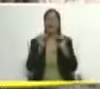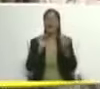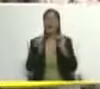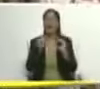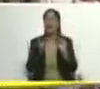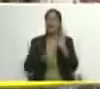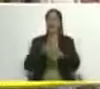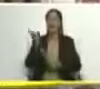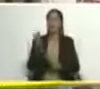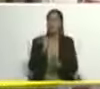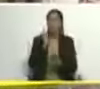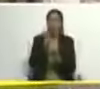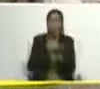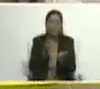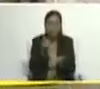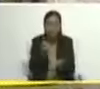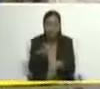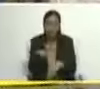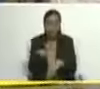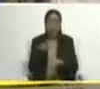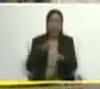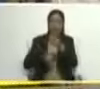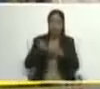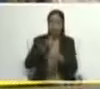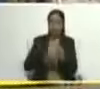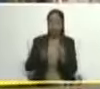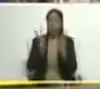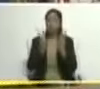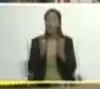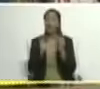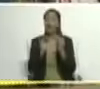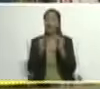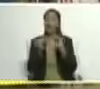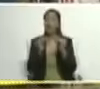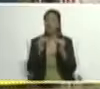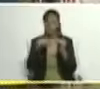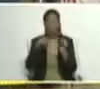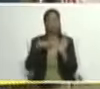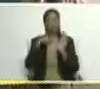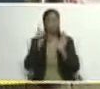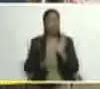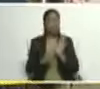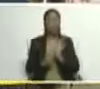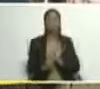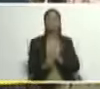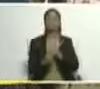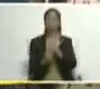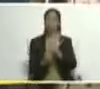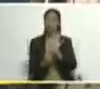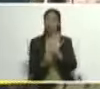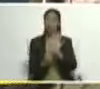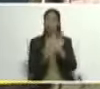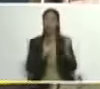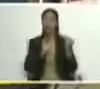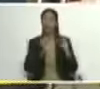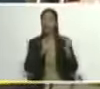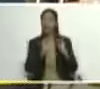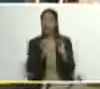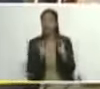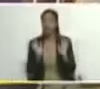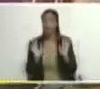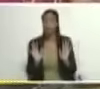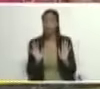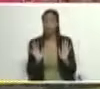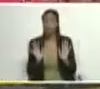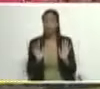las inversiones y la economía. Una nueva ética. Y demostrar que esa nueva ética tiene aplicación práctica